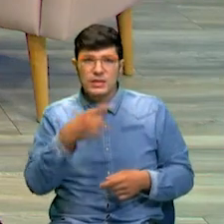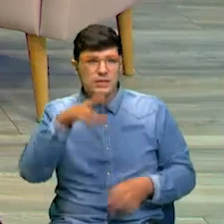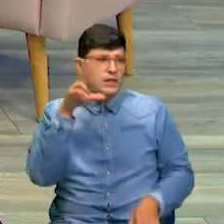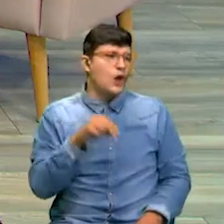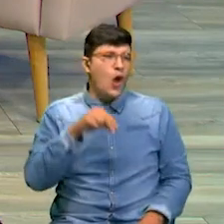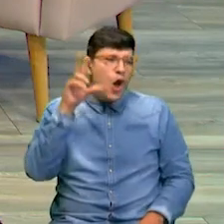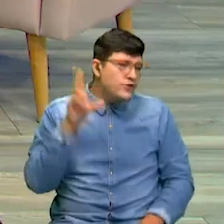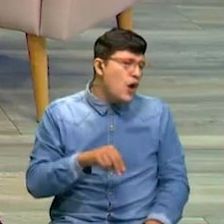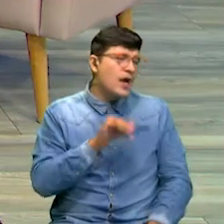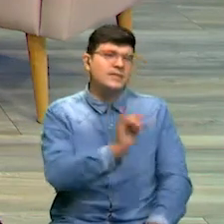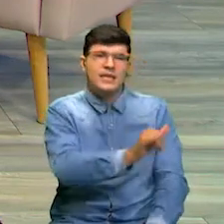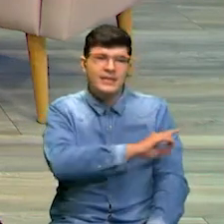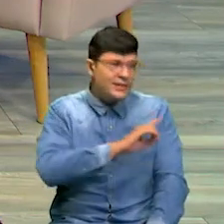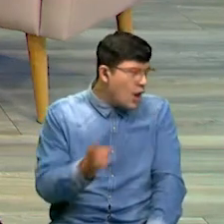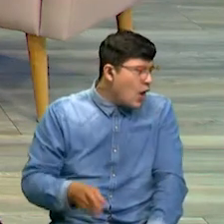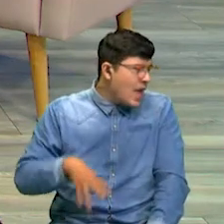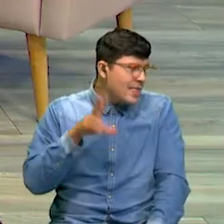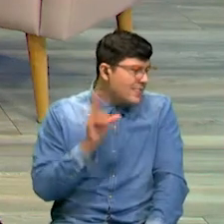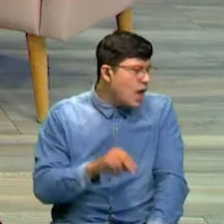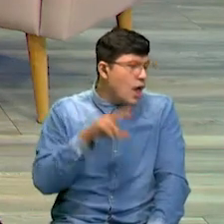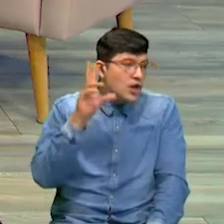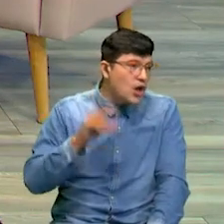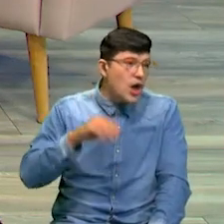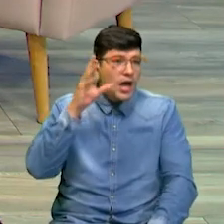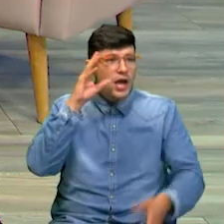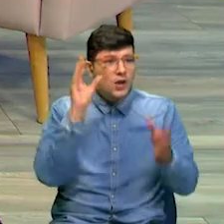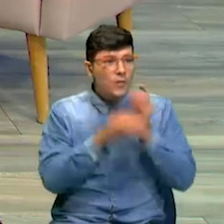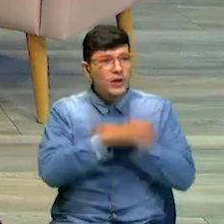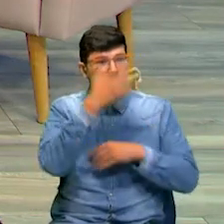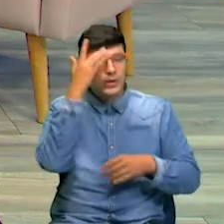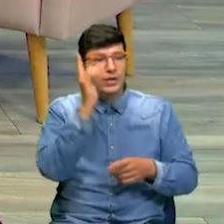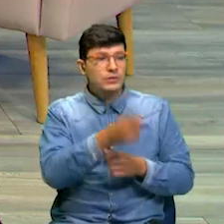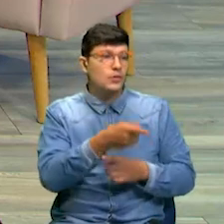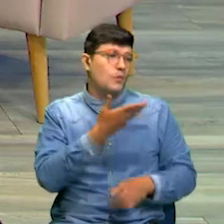no era así, y que eso, porque pues ella tiene plata,